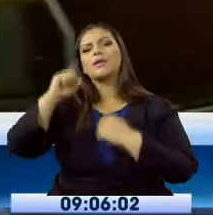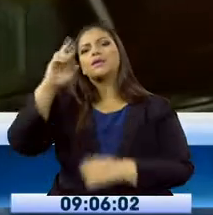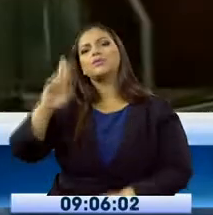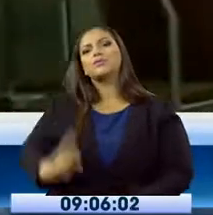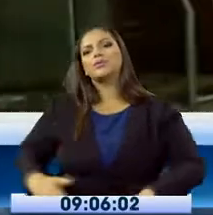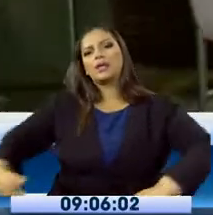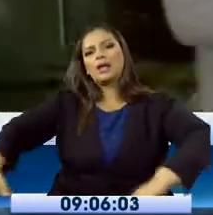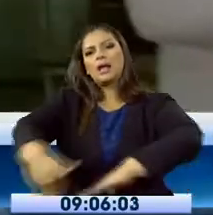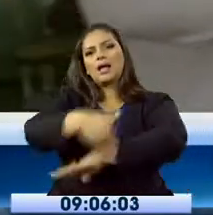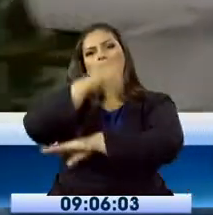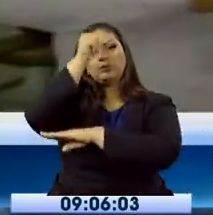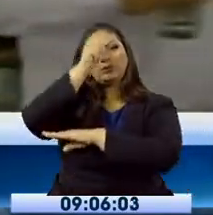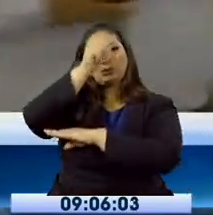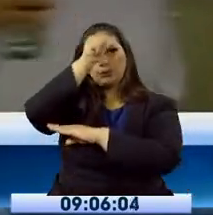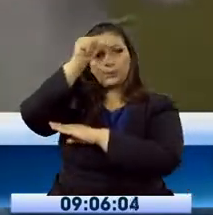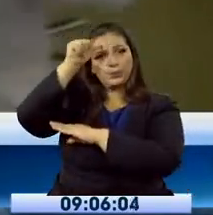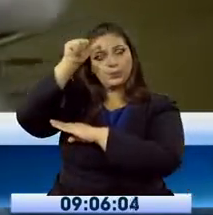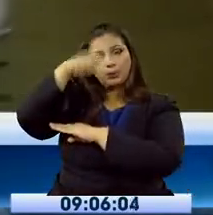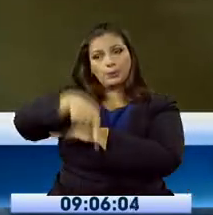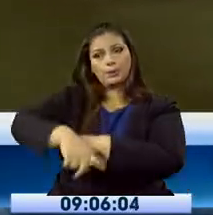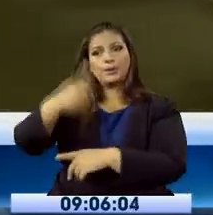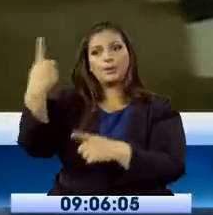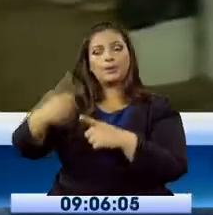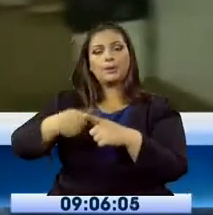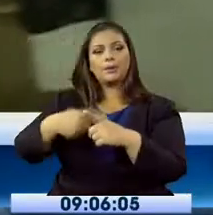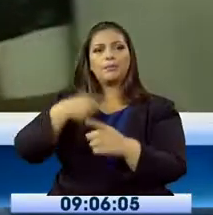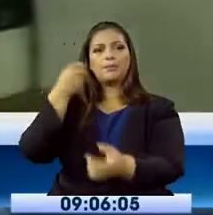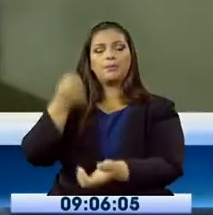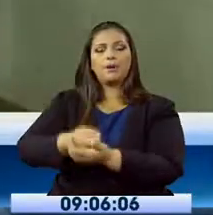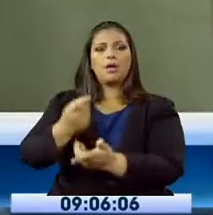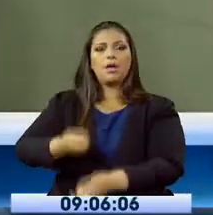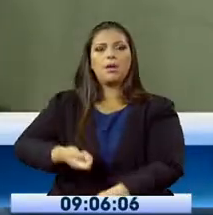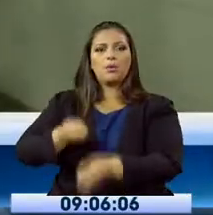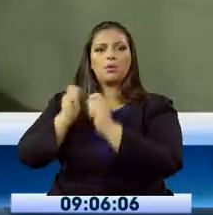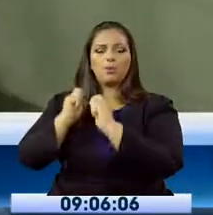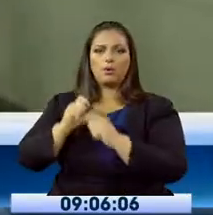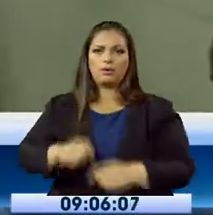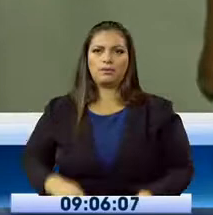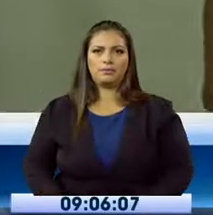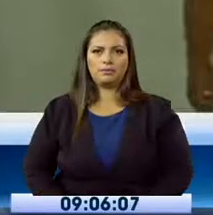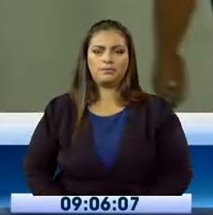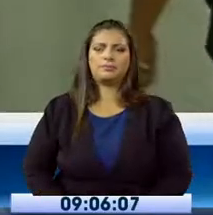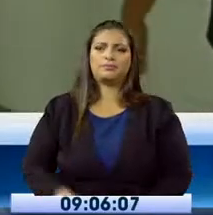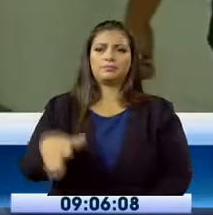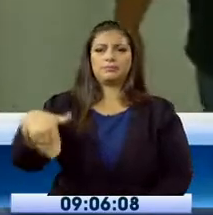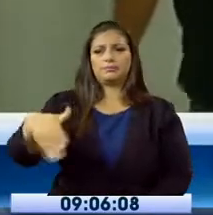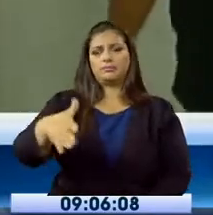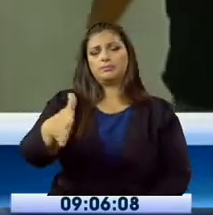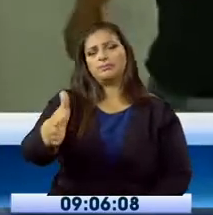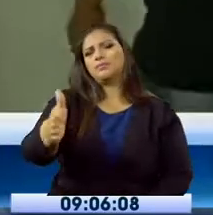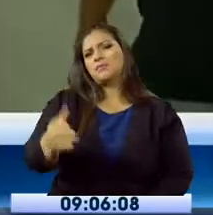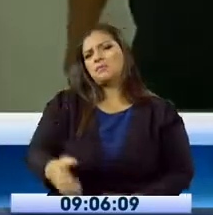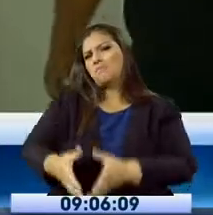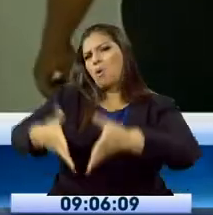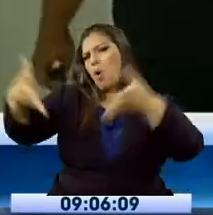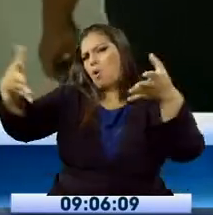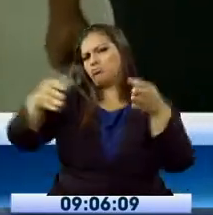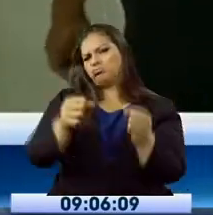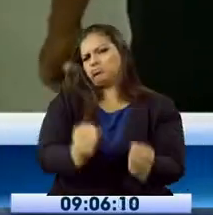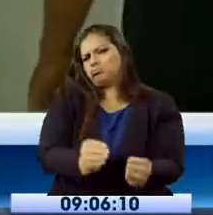Domingo Comín. Bueno, por estar junto a un área de mayoristas, aquí los precios podrían verse reducidos un poco,